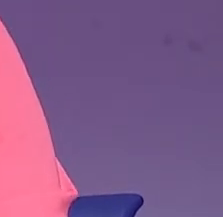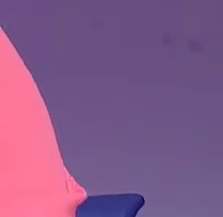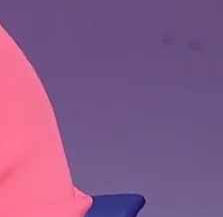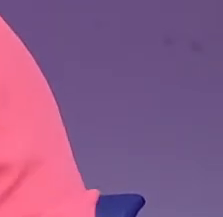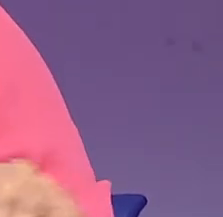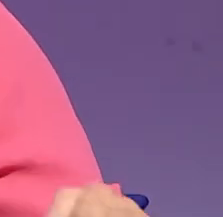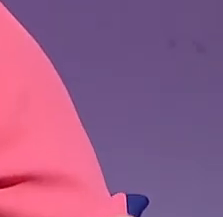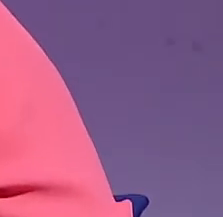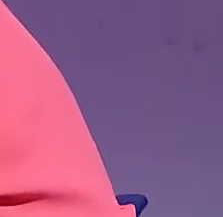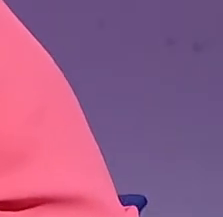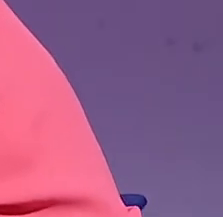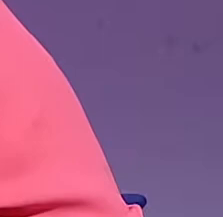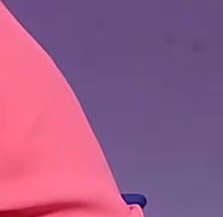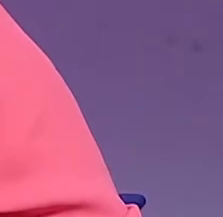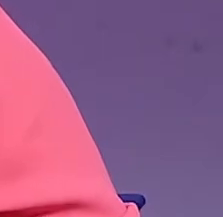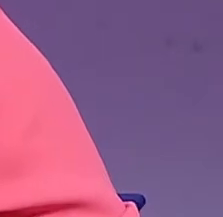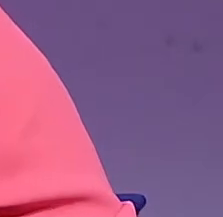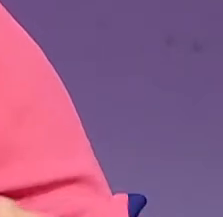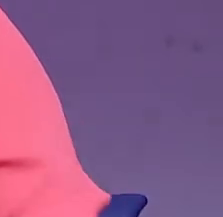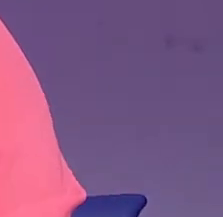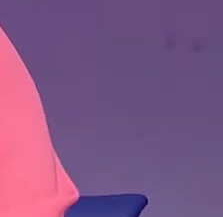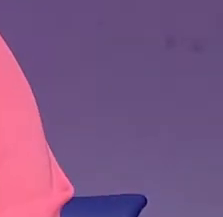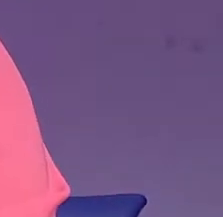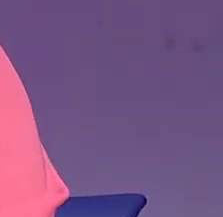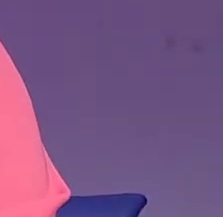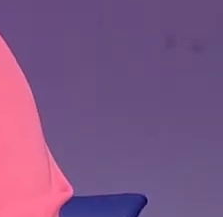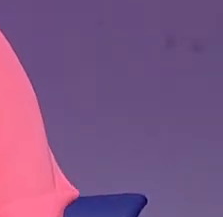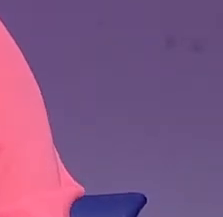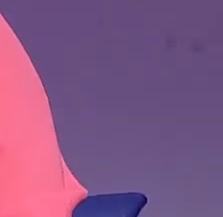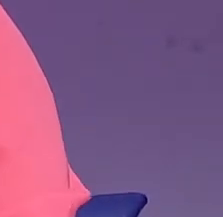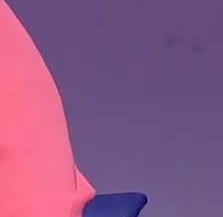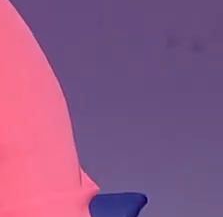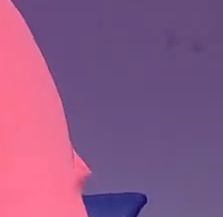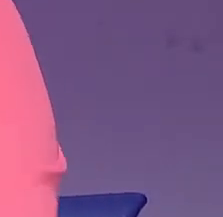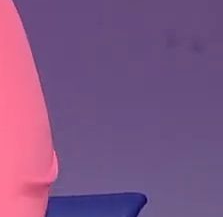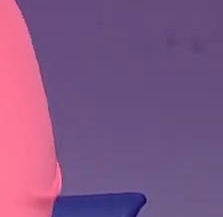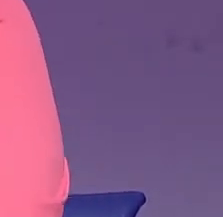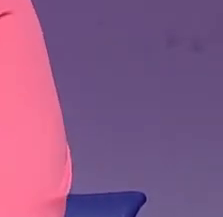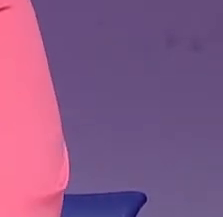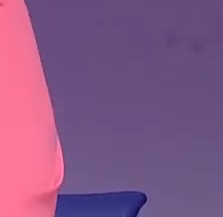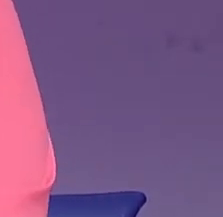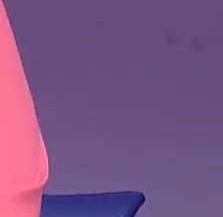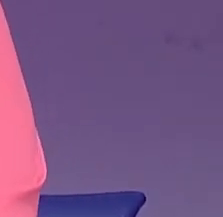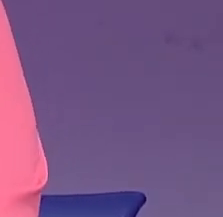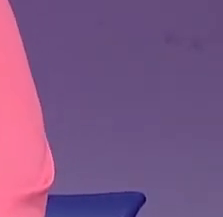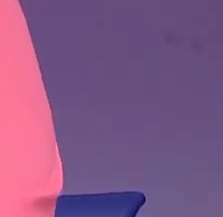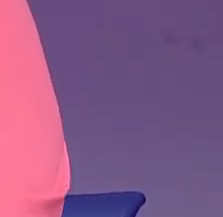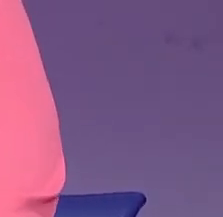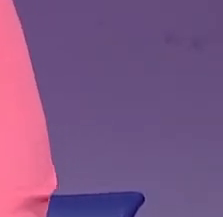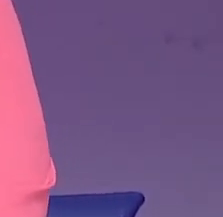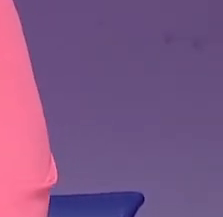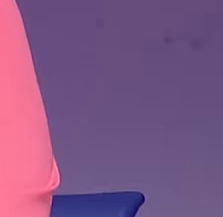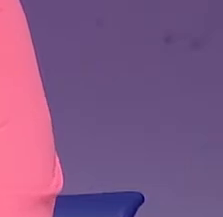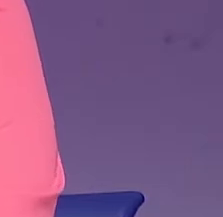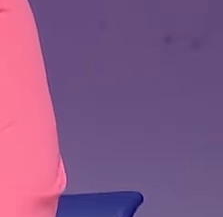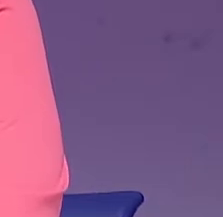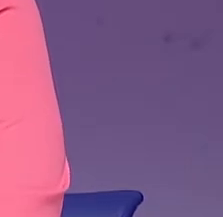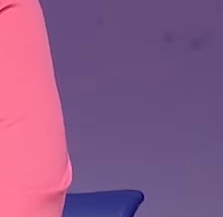Estamos en Miradas Políticas, conversando sobre la demanda de igualdad que hacen las mujeres cooperativistas dentro del